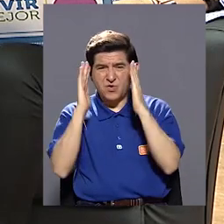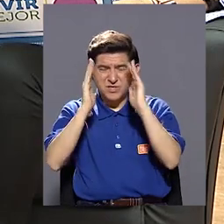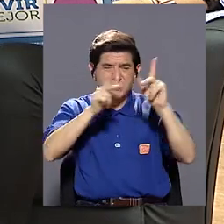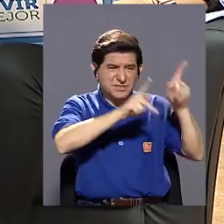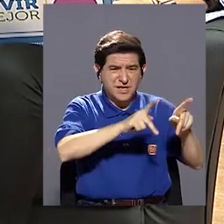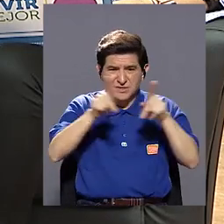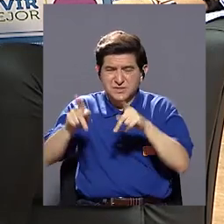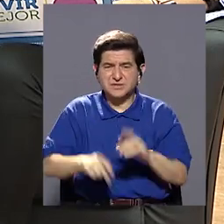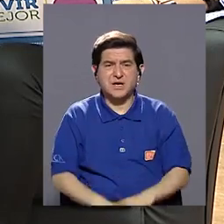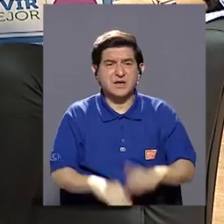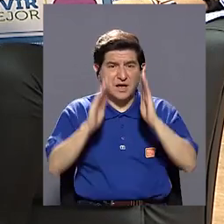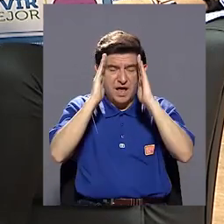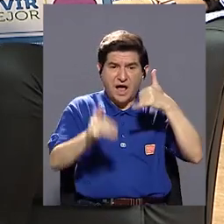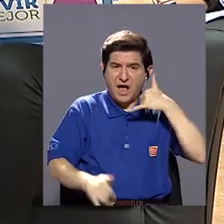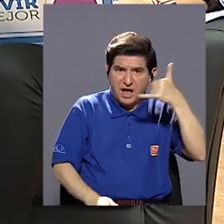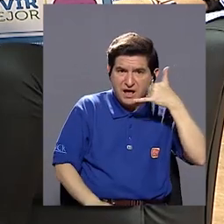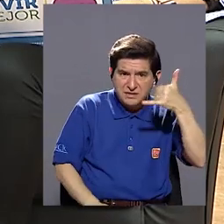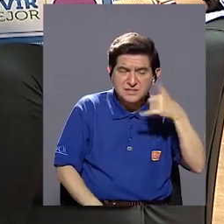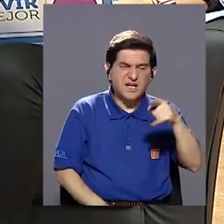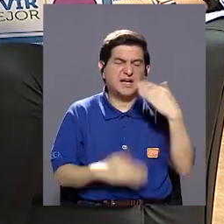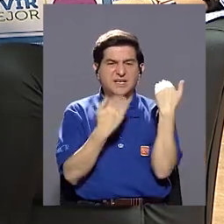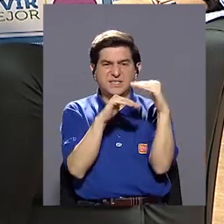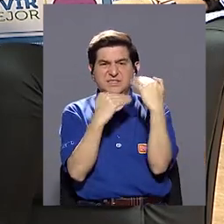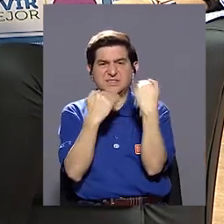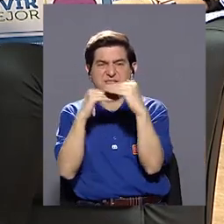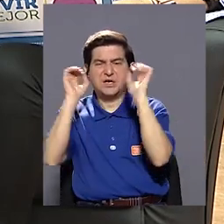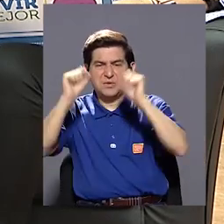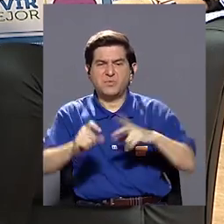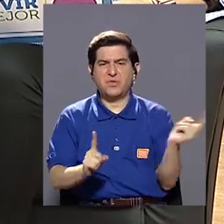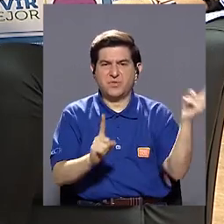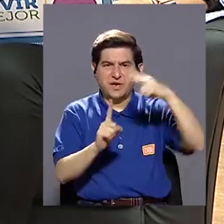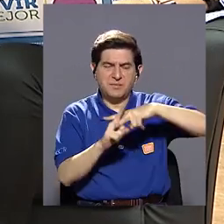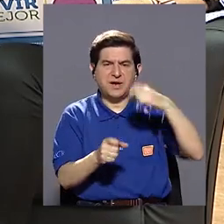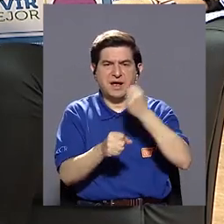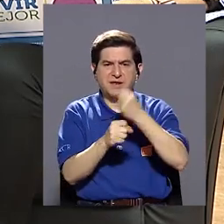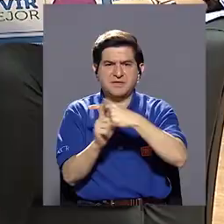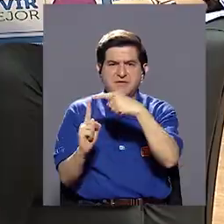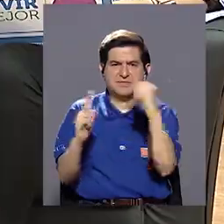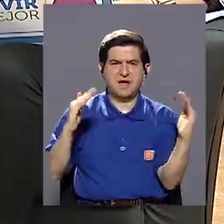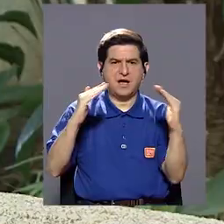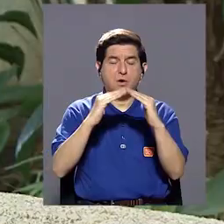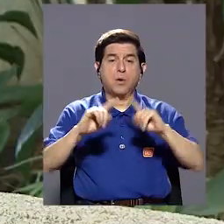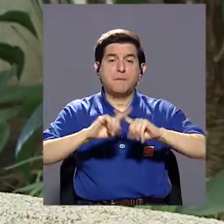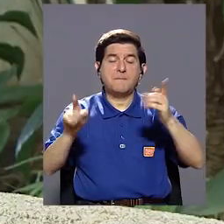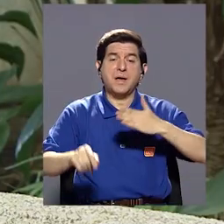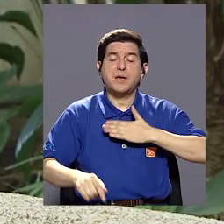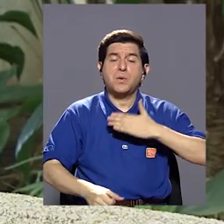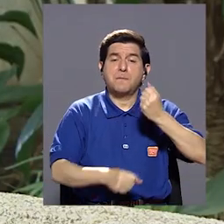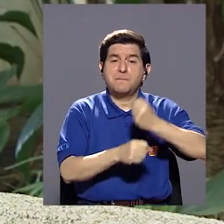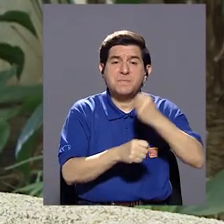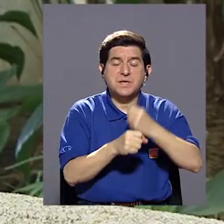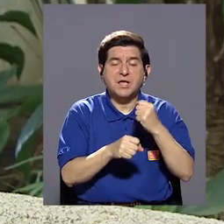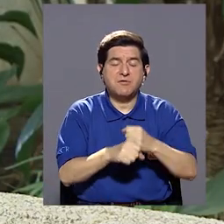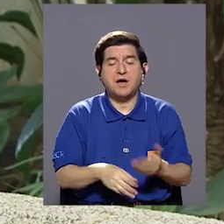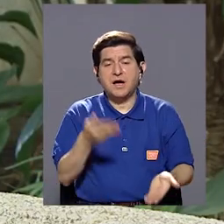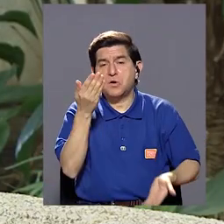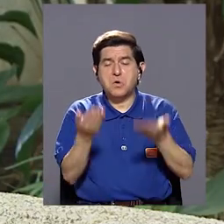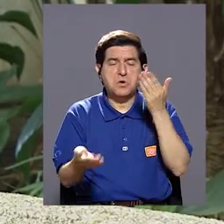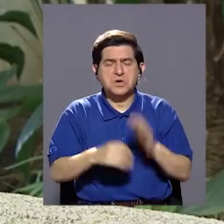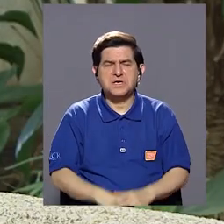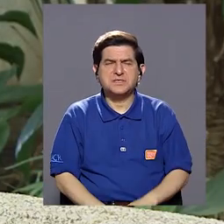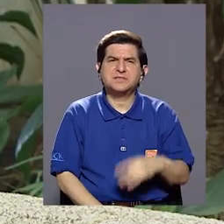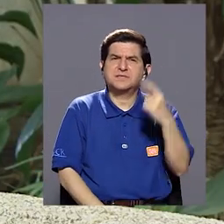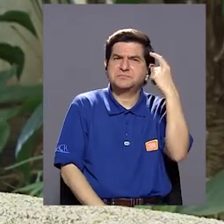reuniones, si atiendo público, si tengo que estar atendiendo llamadas, esas son algunas limitantes para poder ejecutar teletrabajo. Pero si mi teletrabajo o mi trabajo está